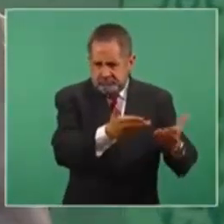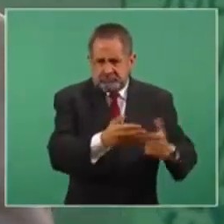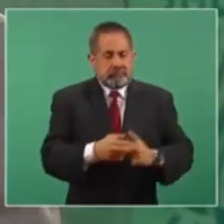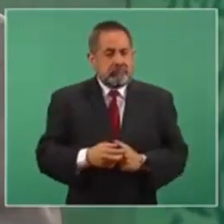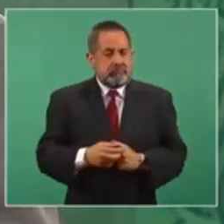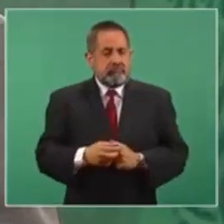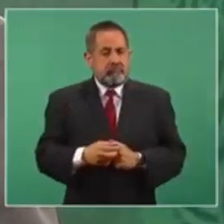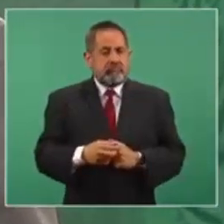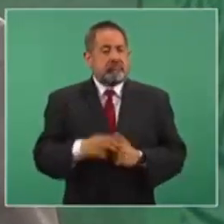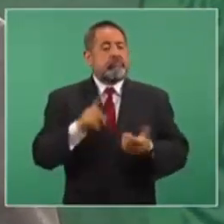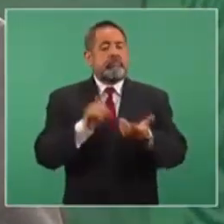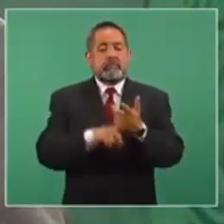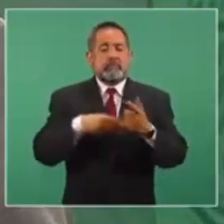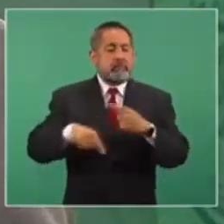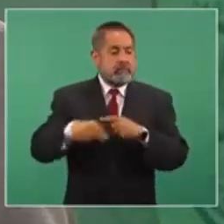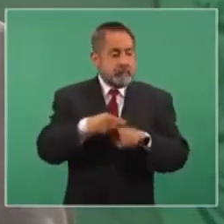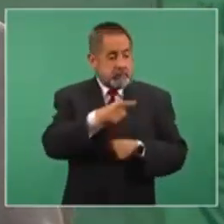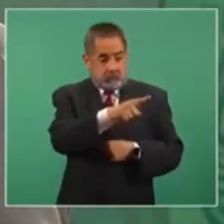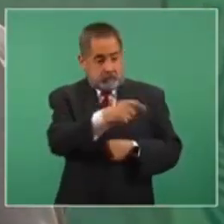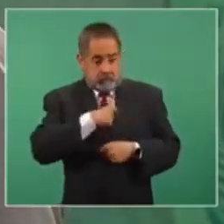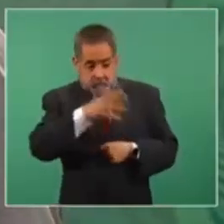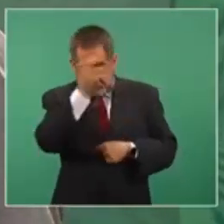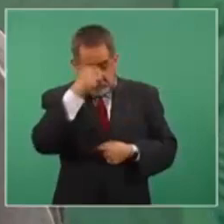se garantiza el derecho a disentir.